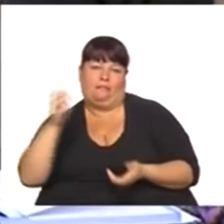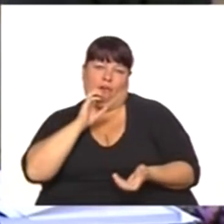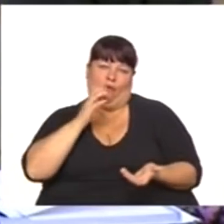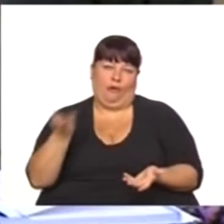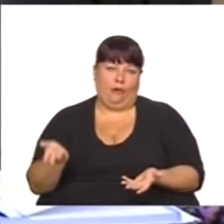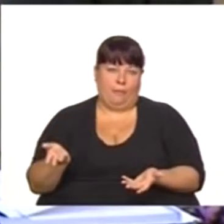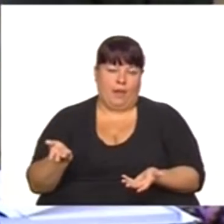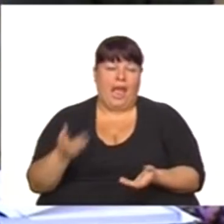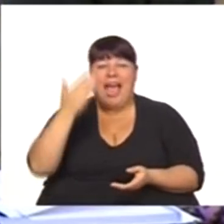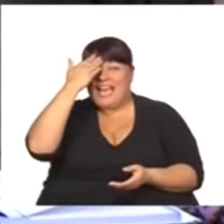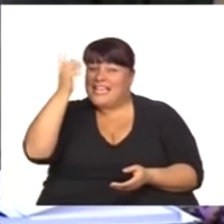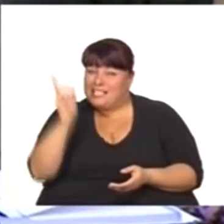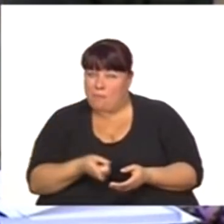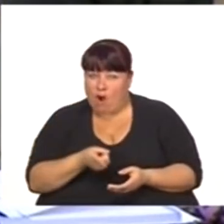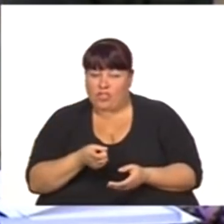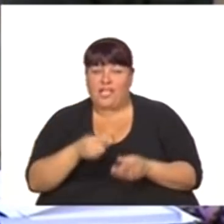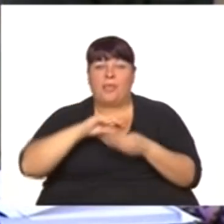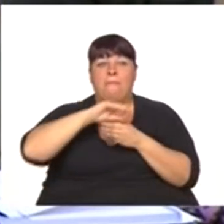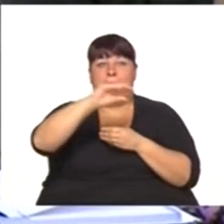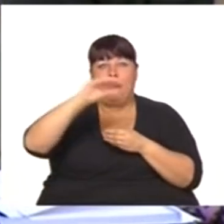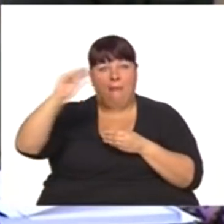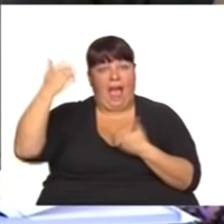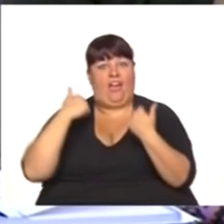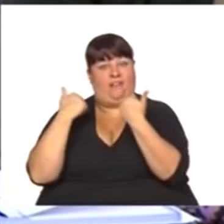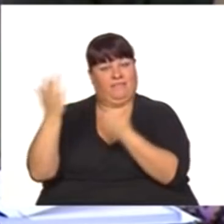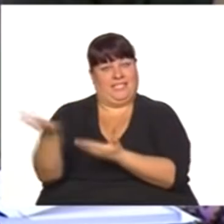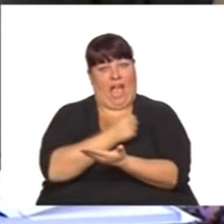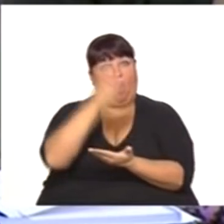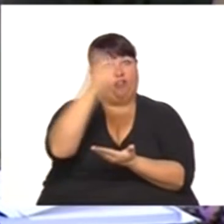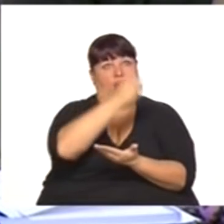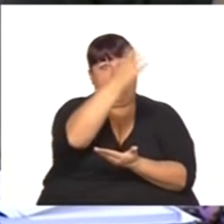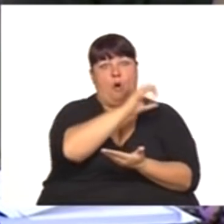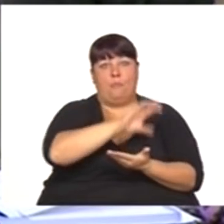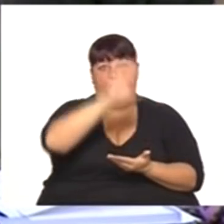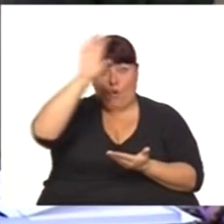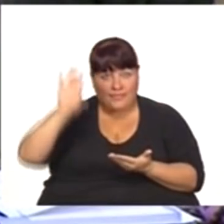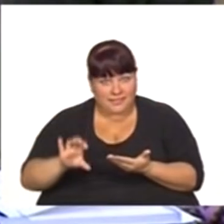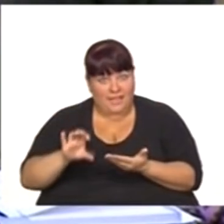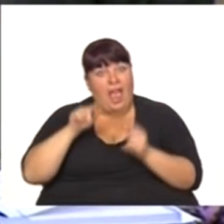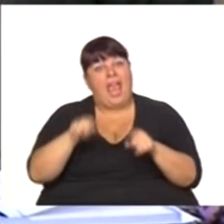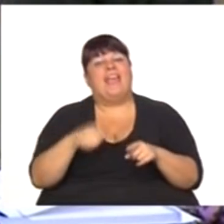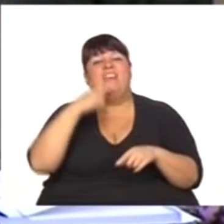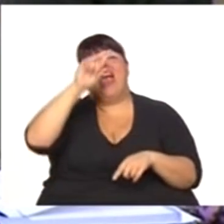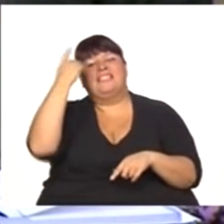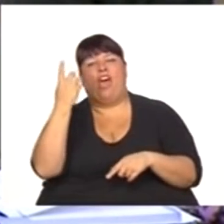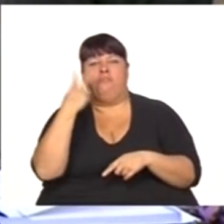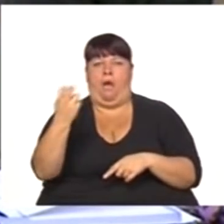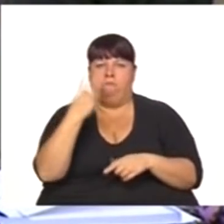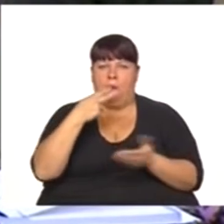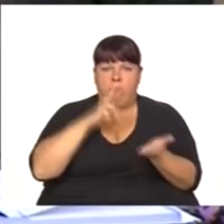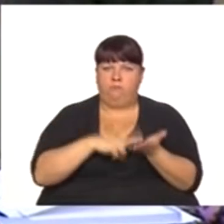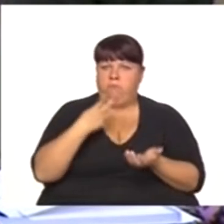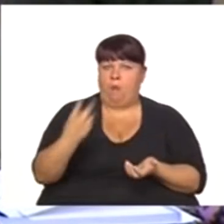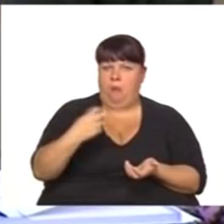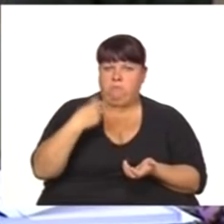irrisoria. El 15% de precoparticipación que se le había sacado a las provincias. Esto de que el Estado nos cobra cada vez más